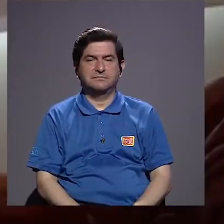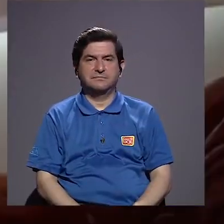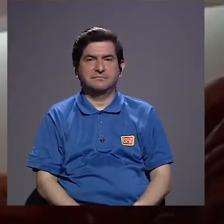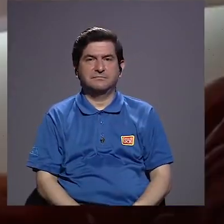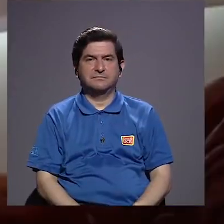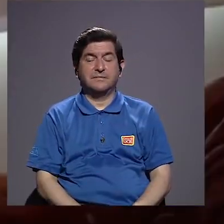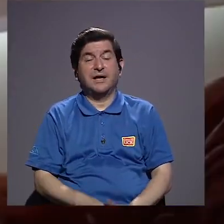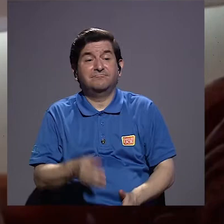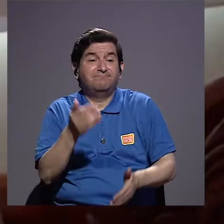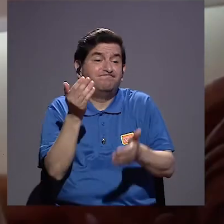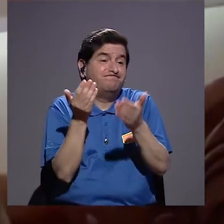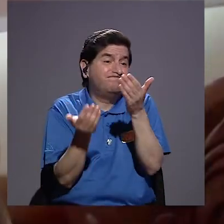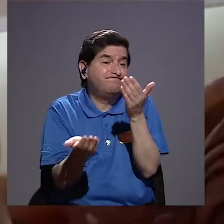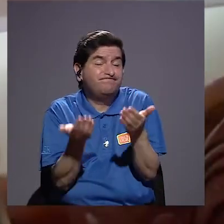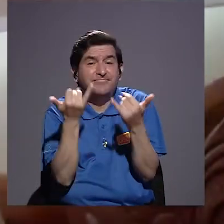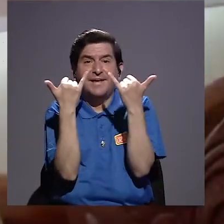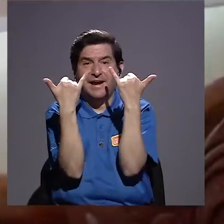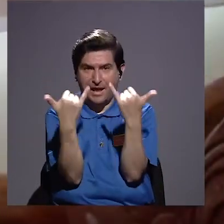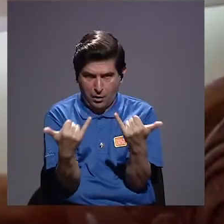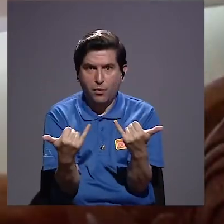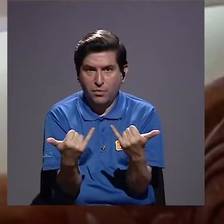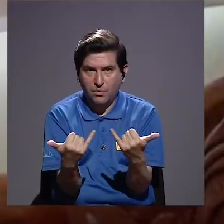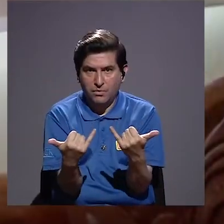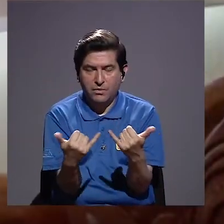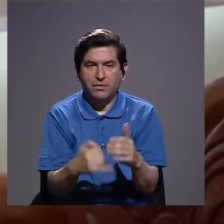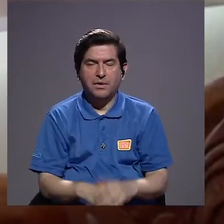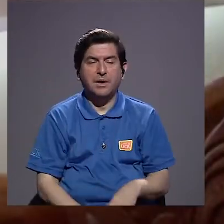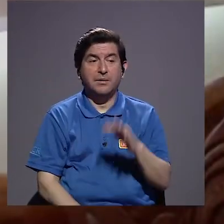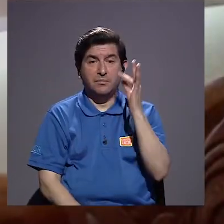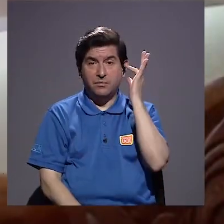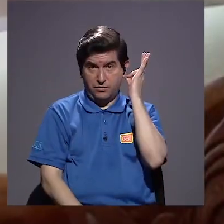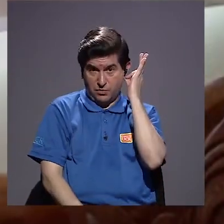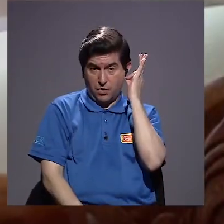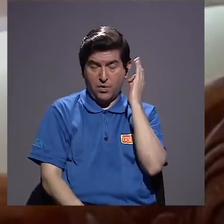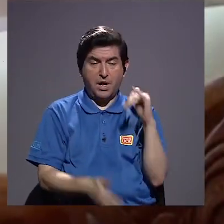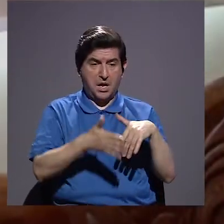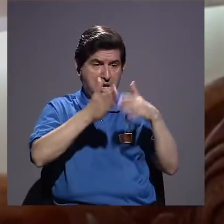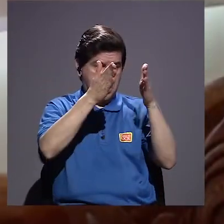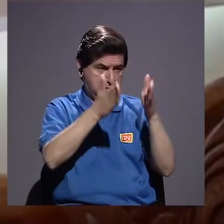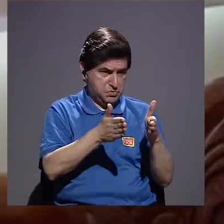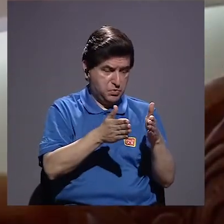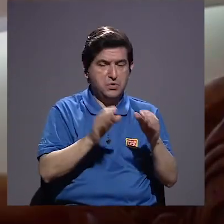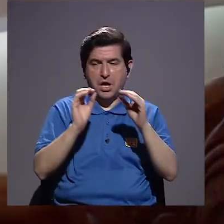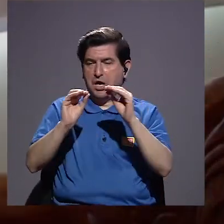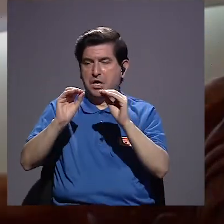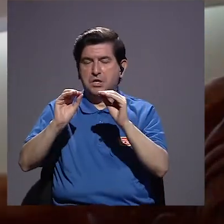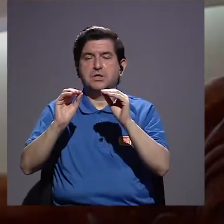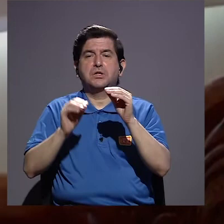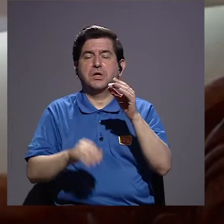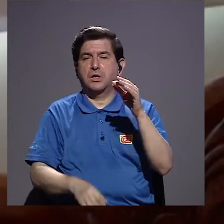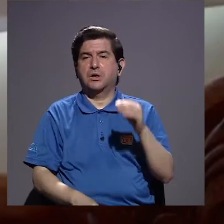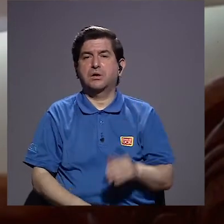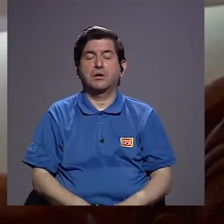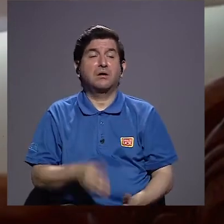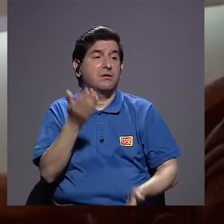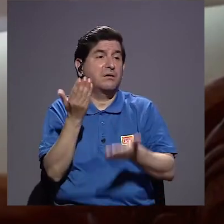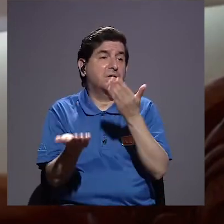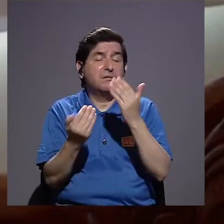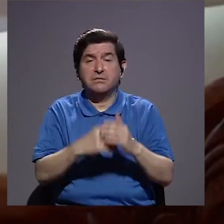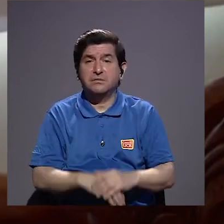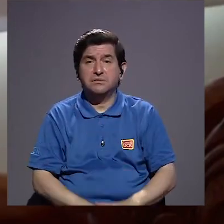lucha. Tal vez porque ahora las mujeres, estudiantes y profesoras,